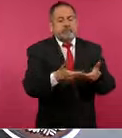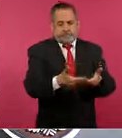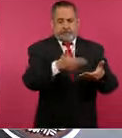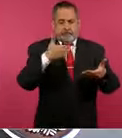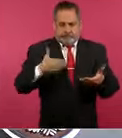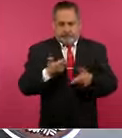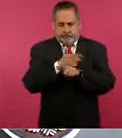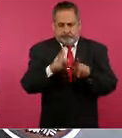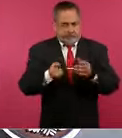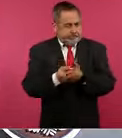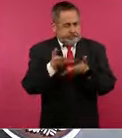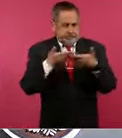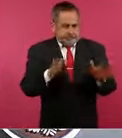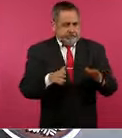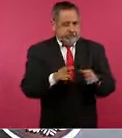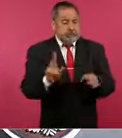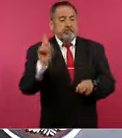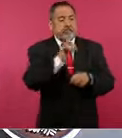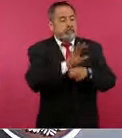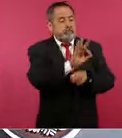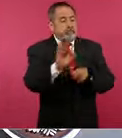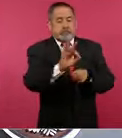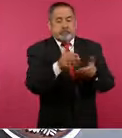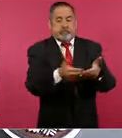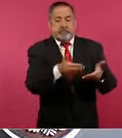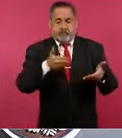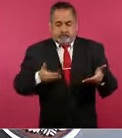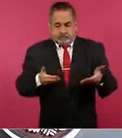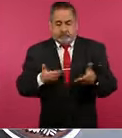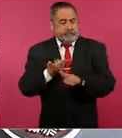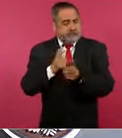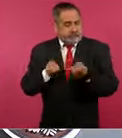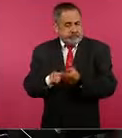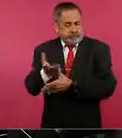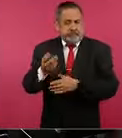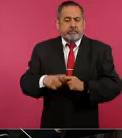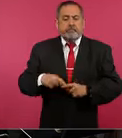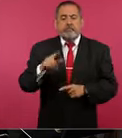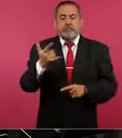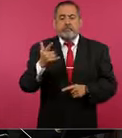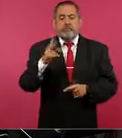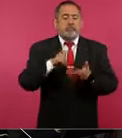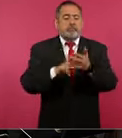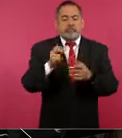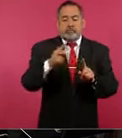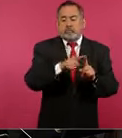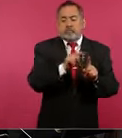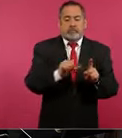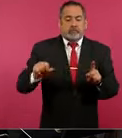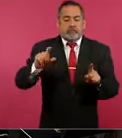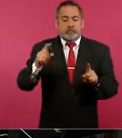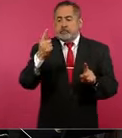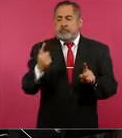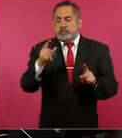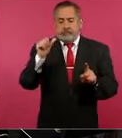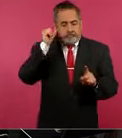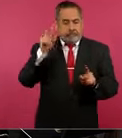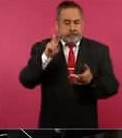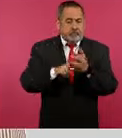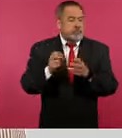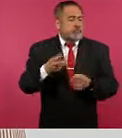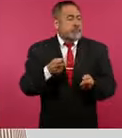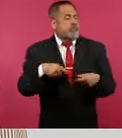preliberaciones. Así tenemos que de julio de 2022 al 1 de abril de 2024 se